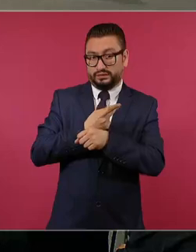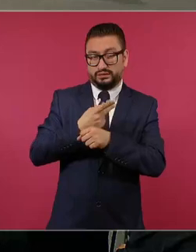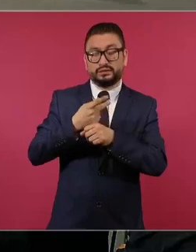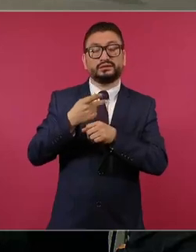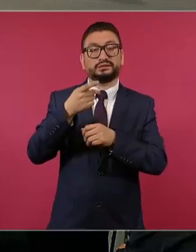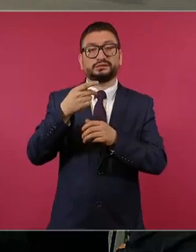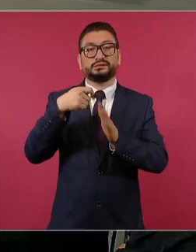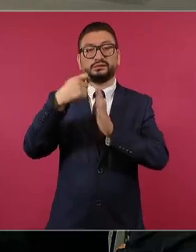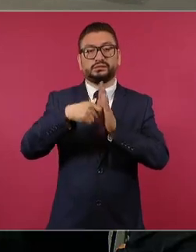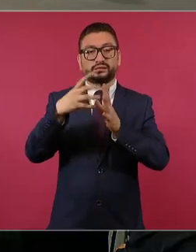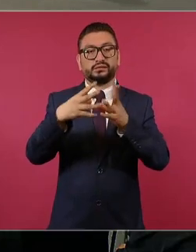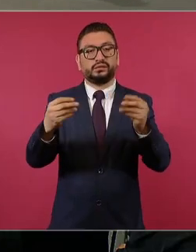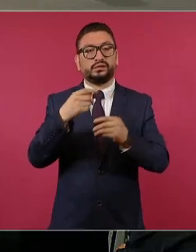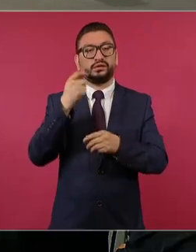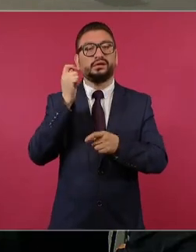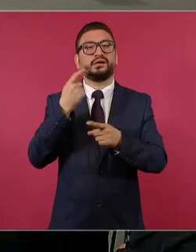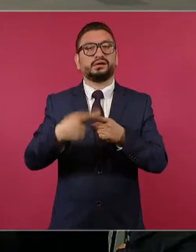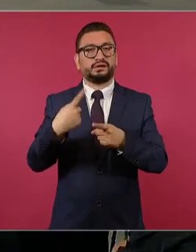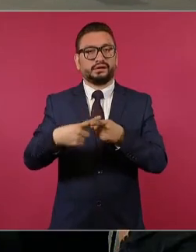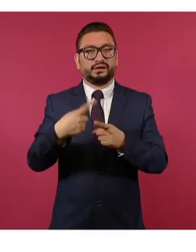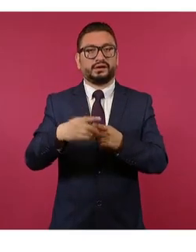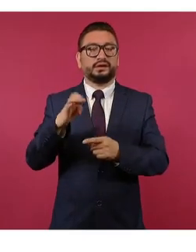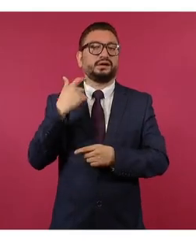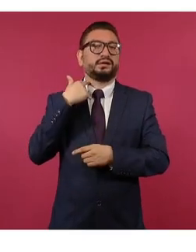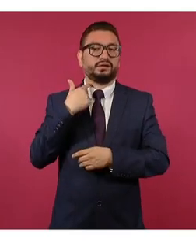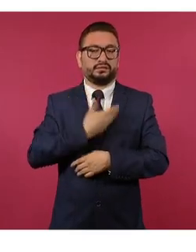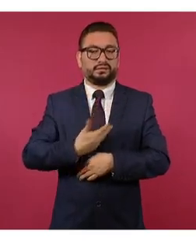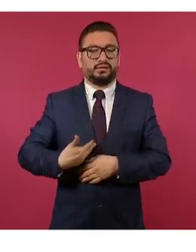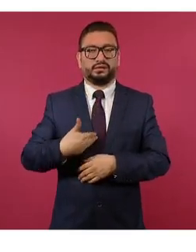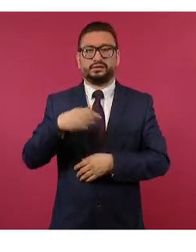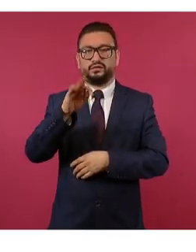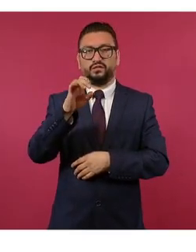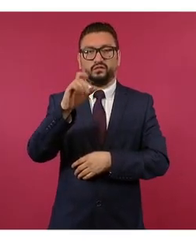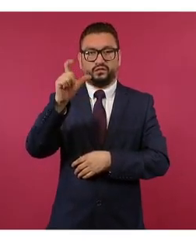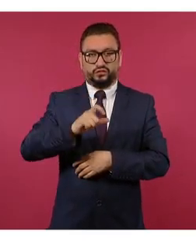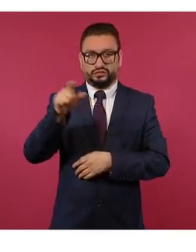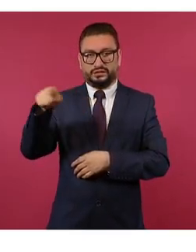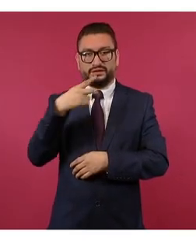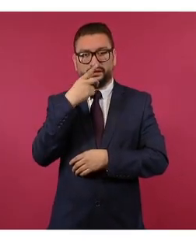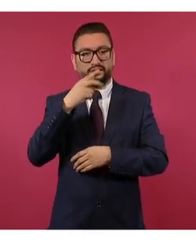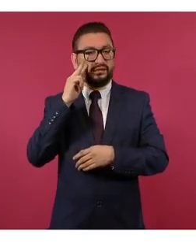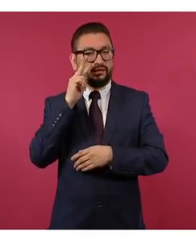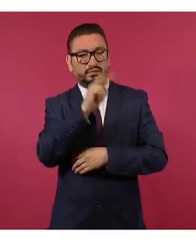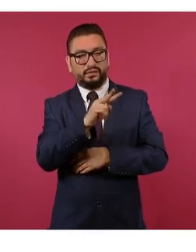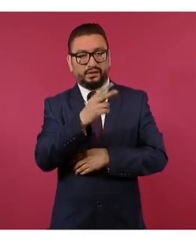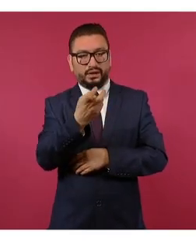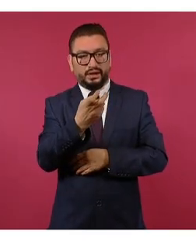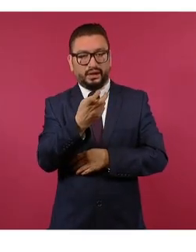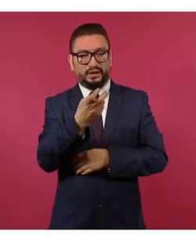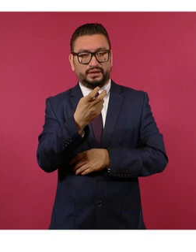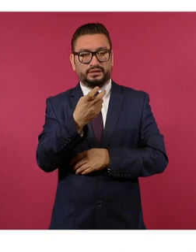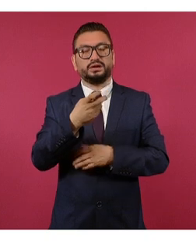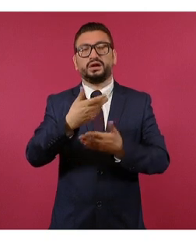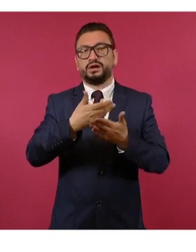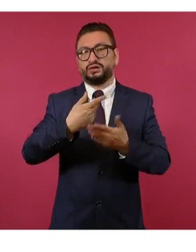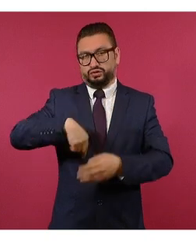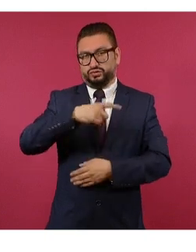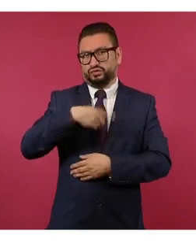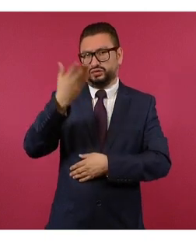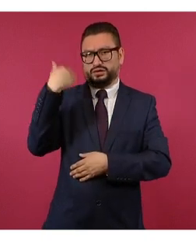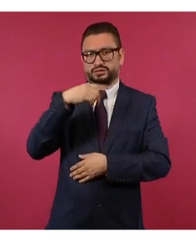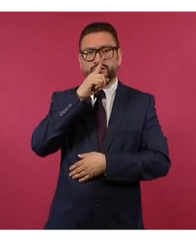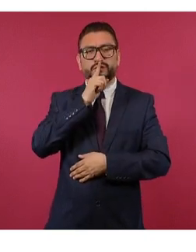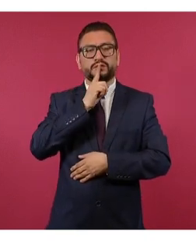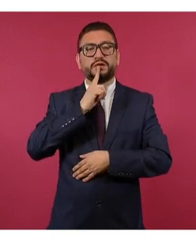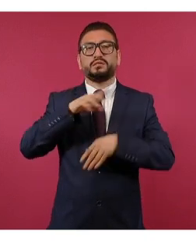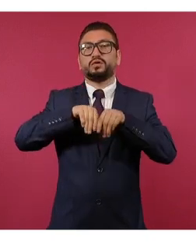diseminó este clip fue el expresidente Fox, el cual se viralizó y en este mismo espacio lo desmentimos. Nunca borró